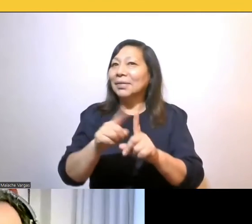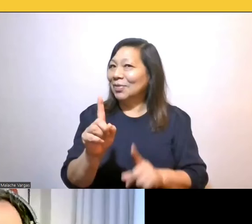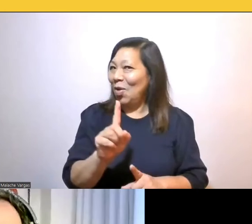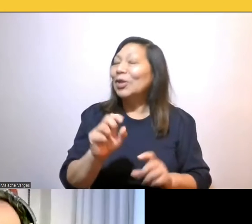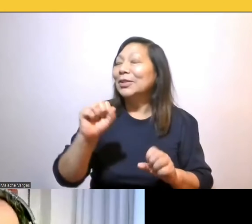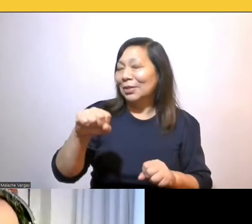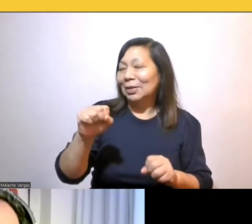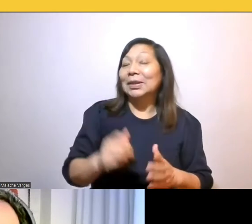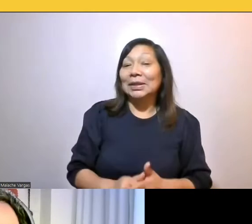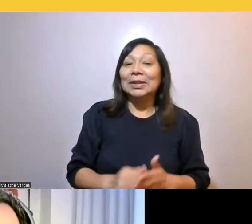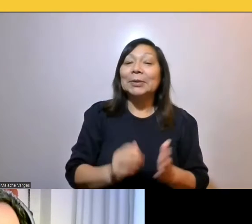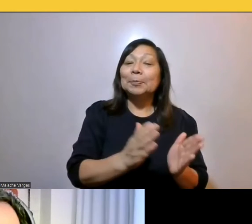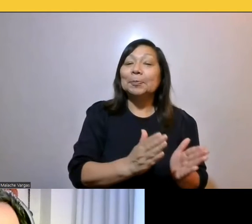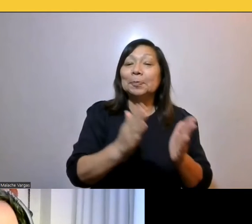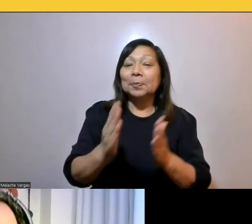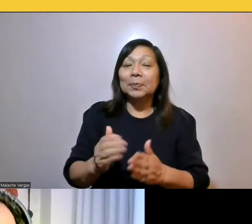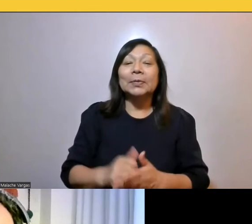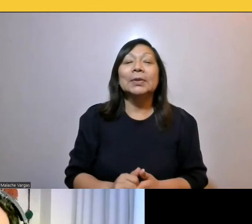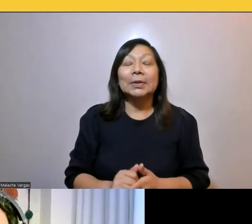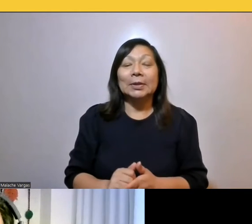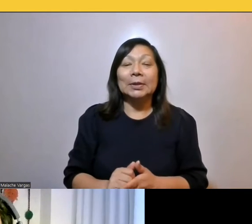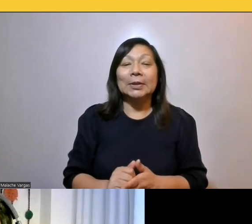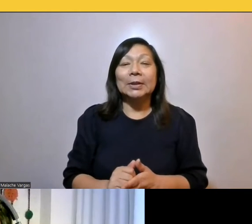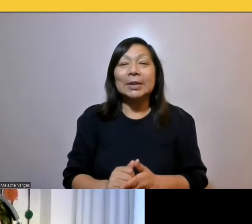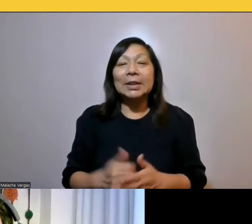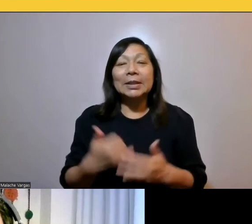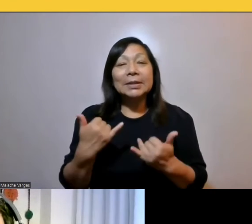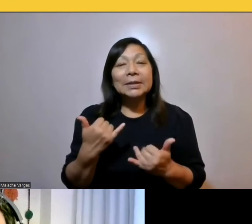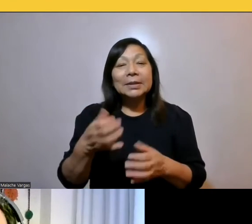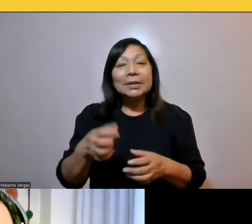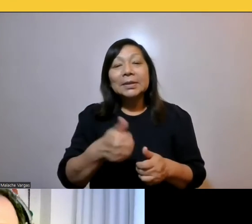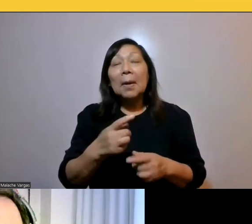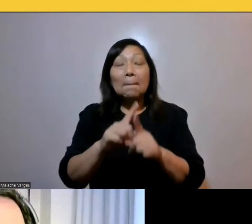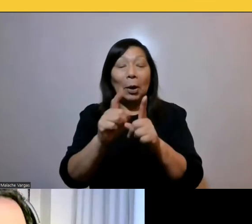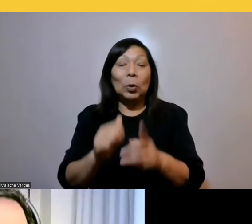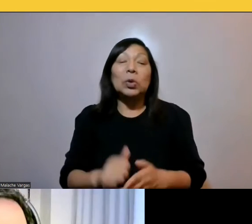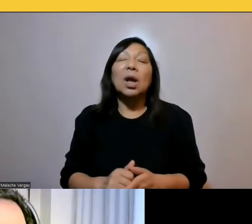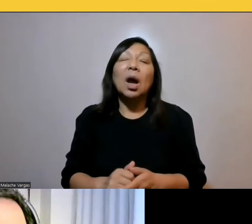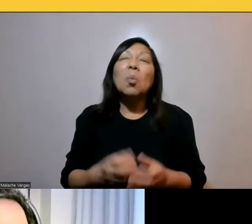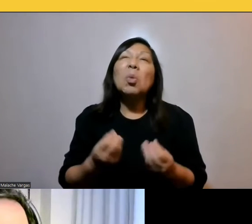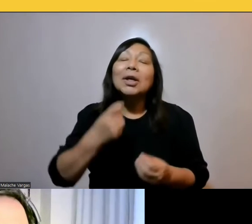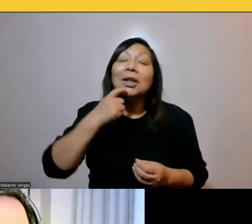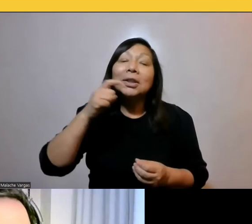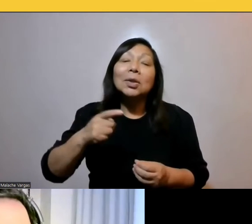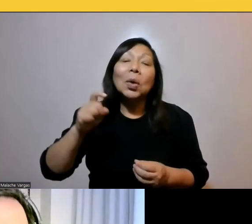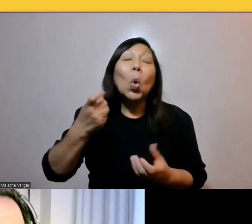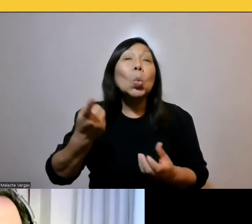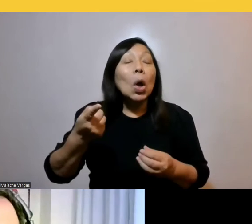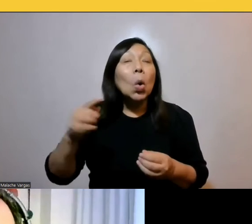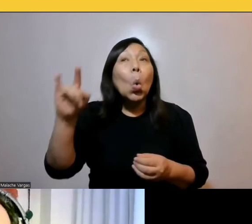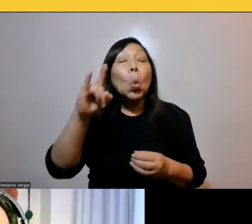entonces por ahí va. Y hablando también del uso del preservativo, acá hay otra pregunta interesante, ¿no? ¿Por qué sería necesario el uso del